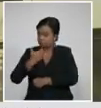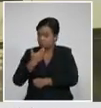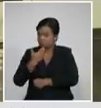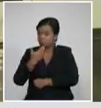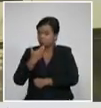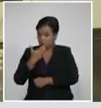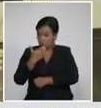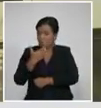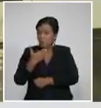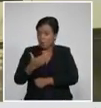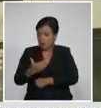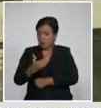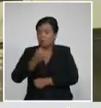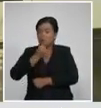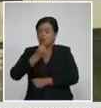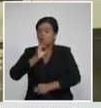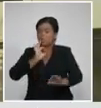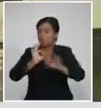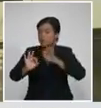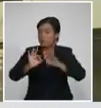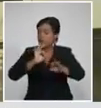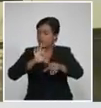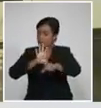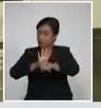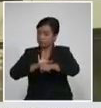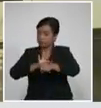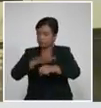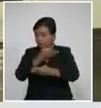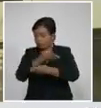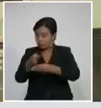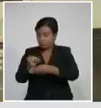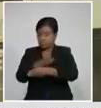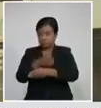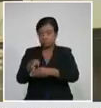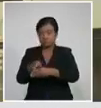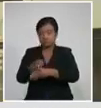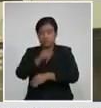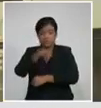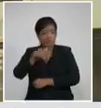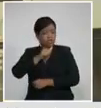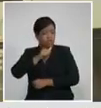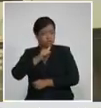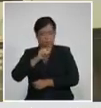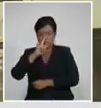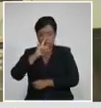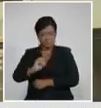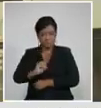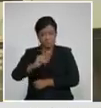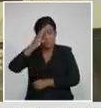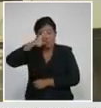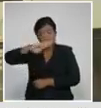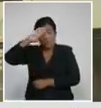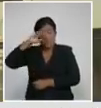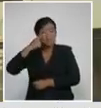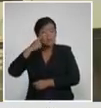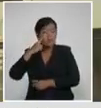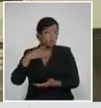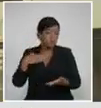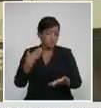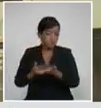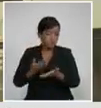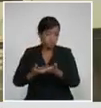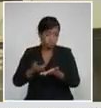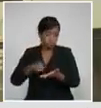que protegen contra varias enfermedades. Y que no lo dude nadie, Cuba también ha demostrado que los productos